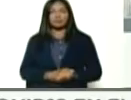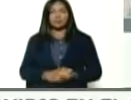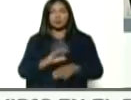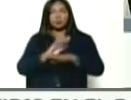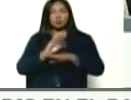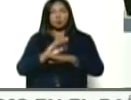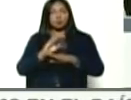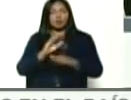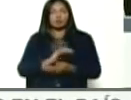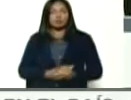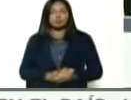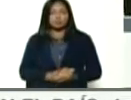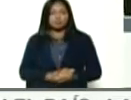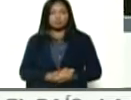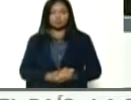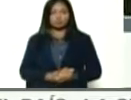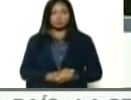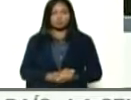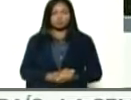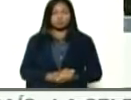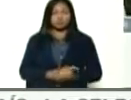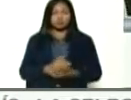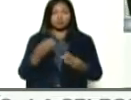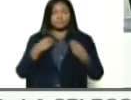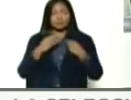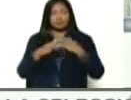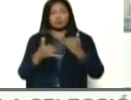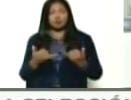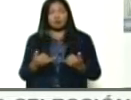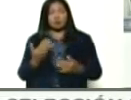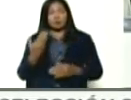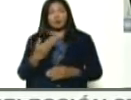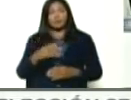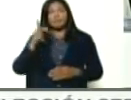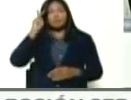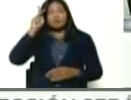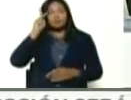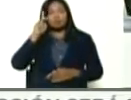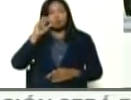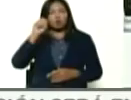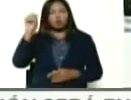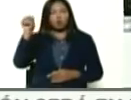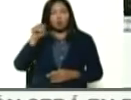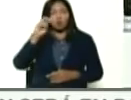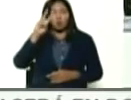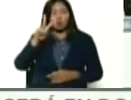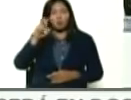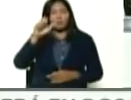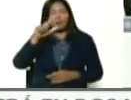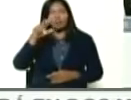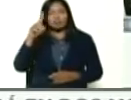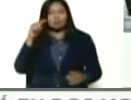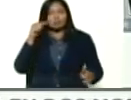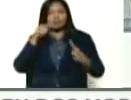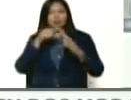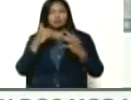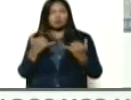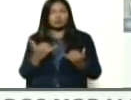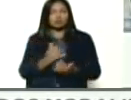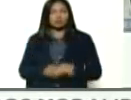gran ambientalistas que fue en vida el profesor osvaldo barbero bueno vamos directamente